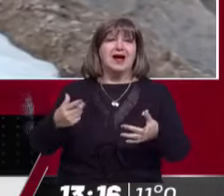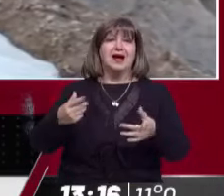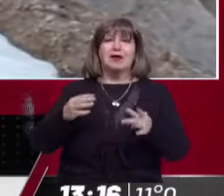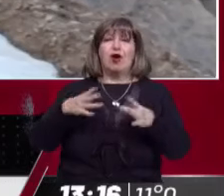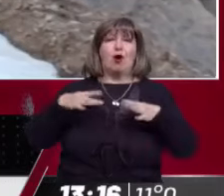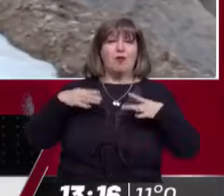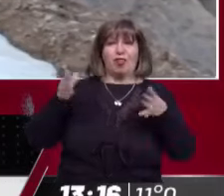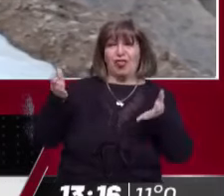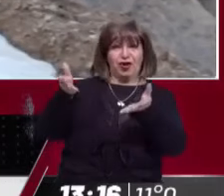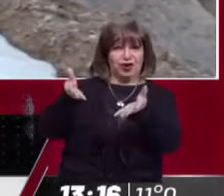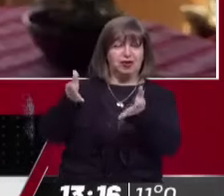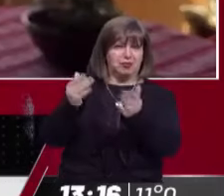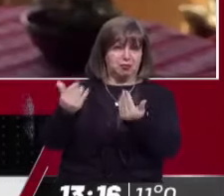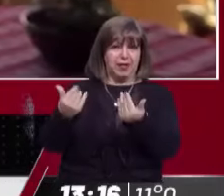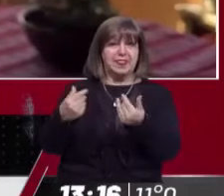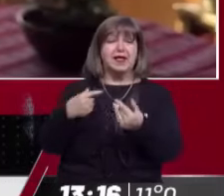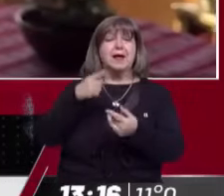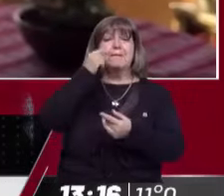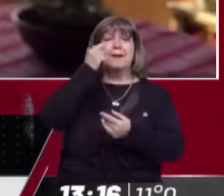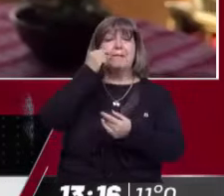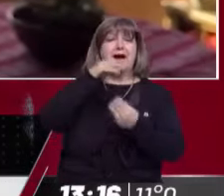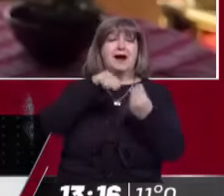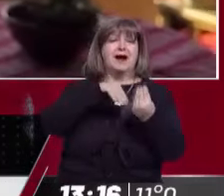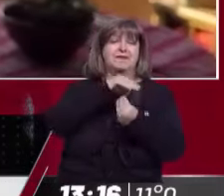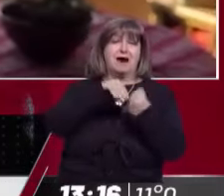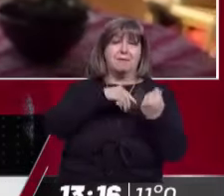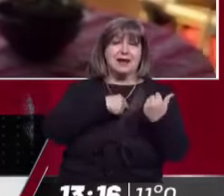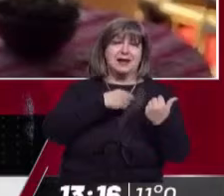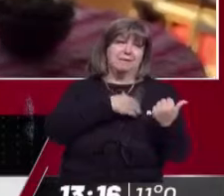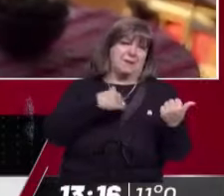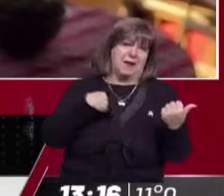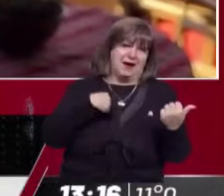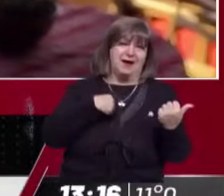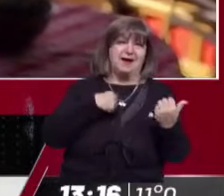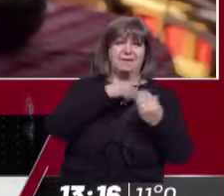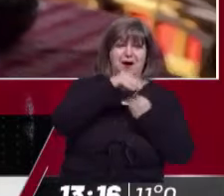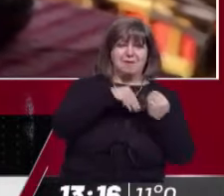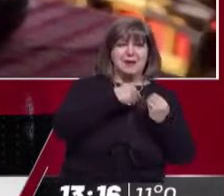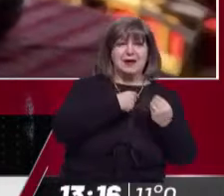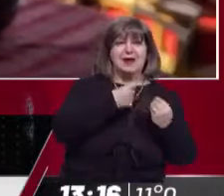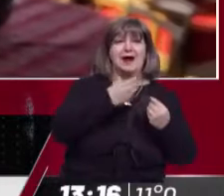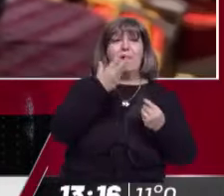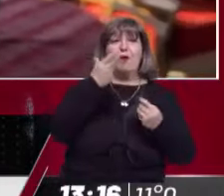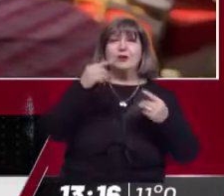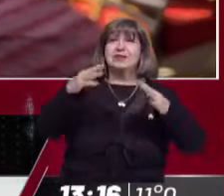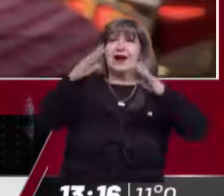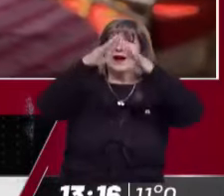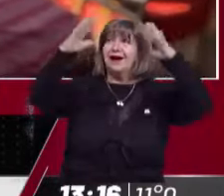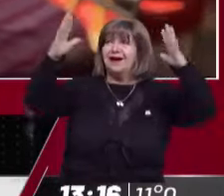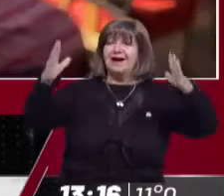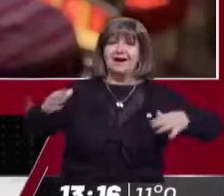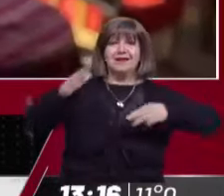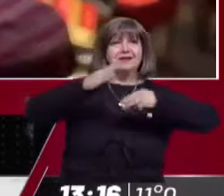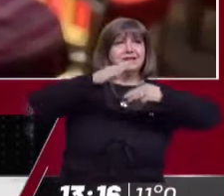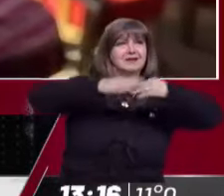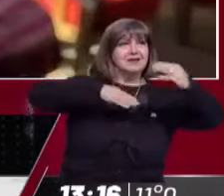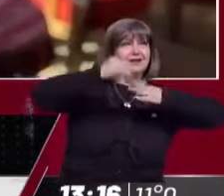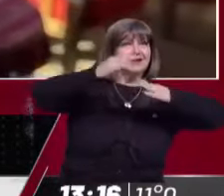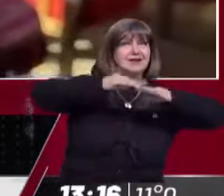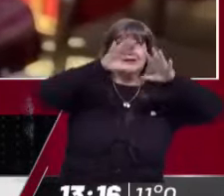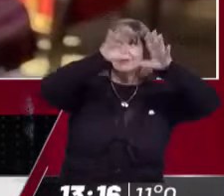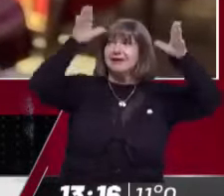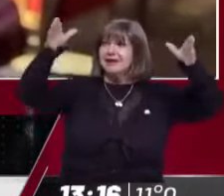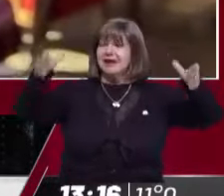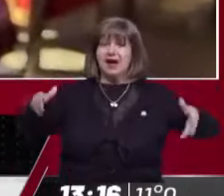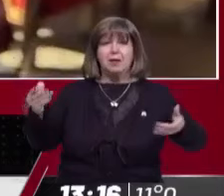ir a la montaña. El proyecto de mi papá siempre fue, y de mi mamá por supuesto, volver accesible la montaña, que no lo es para todo el